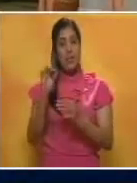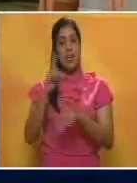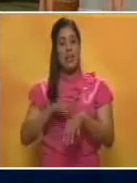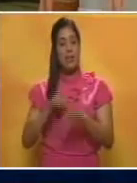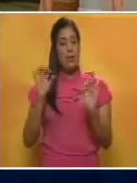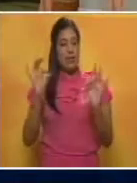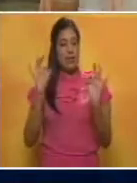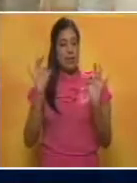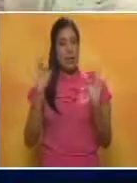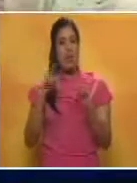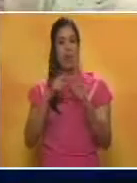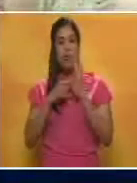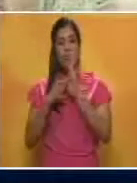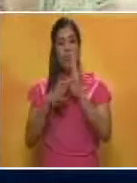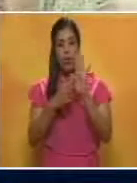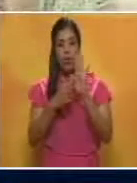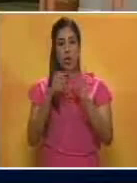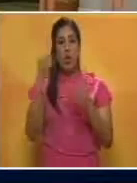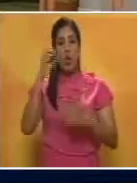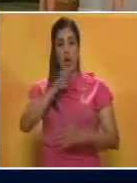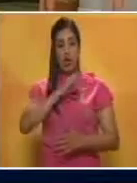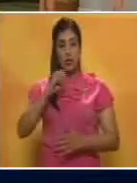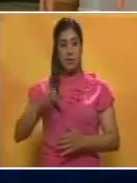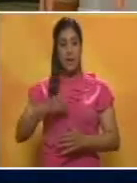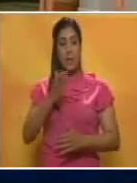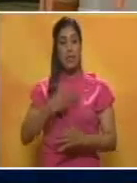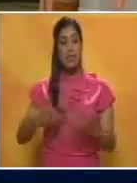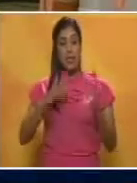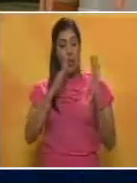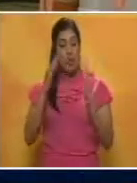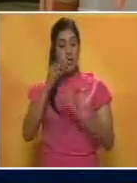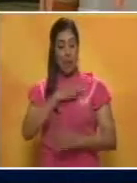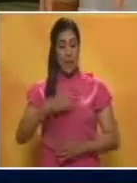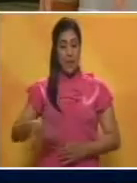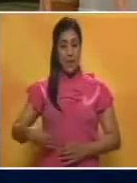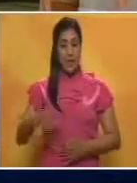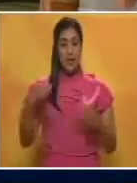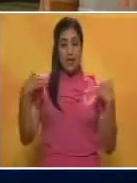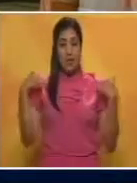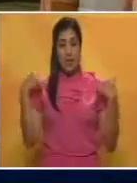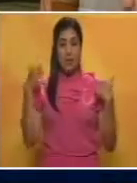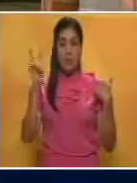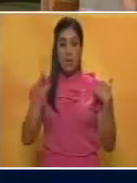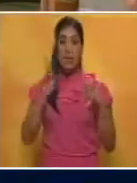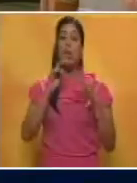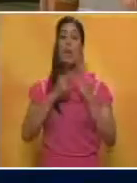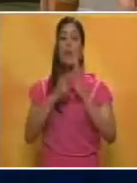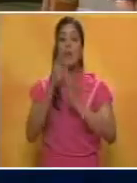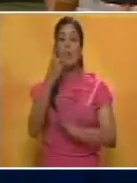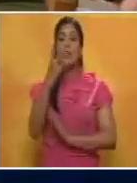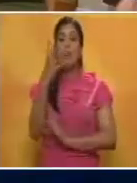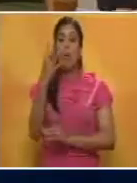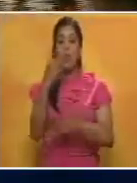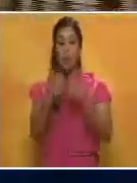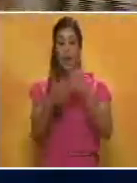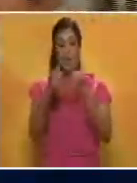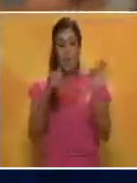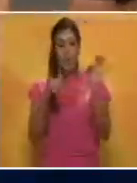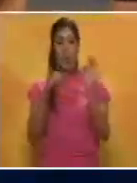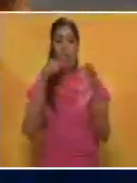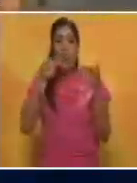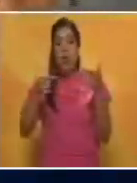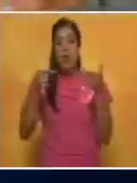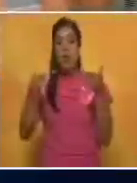edición especial de portadas, Osmel Sousa, presidente de la organización Miss Venezuela, dio a conocer las 24 candidatas seleccionadas